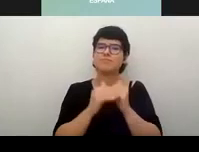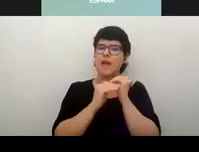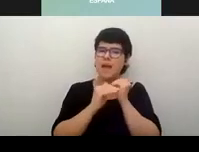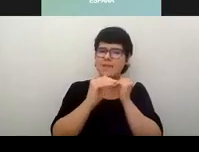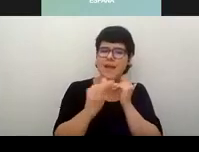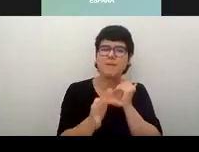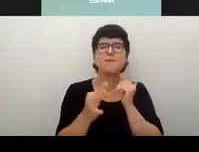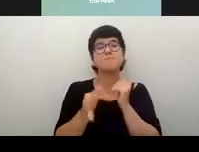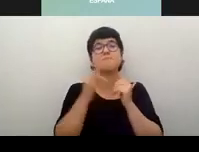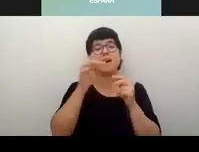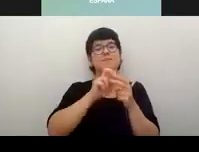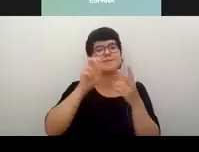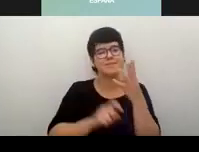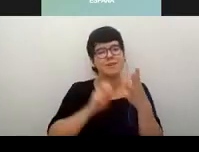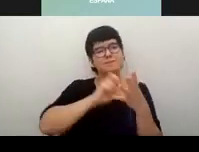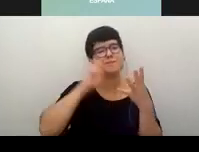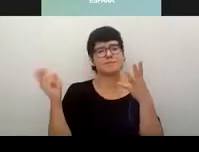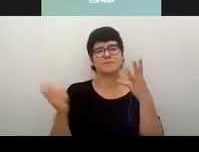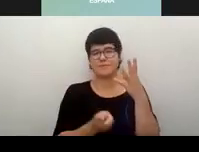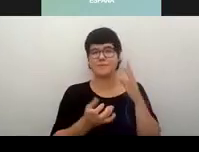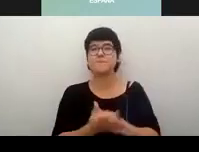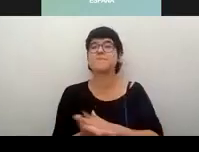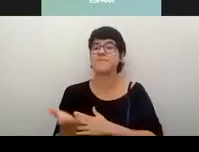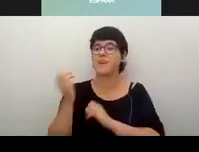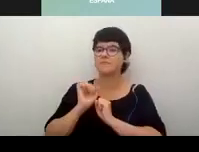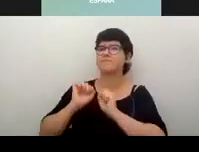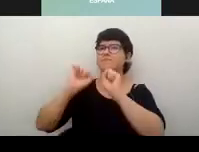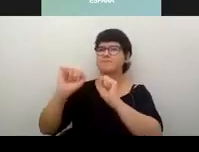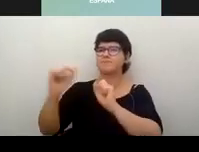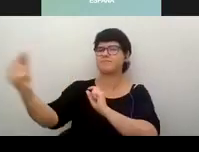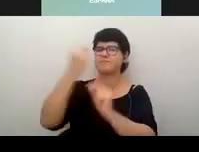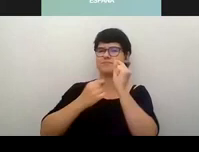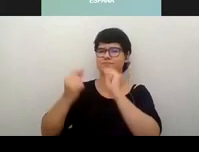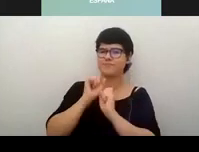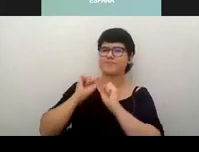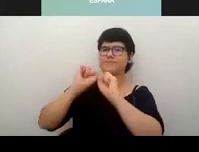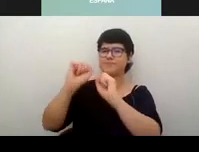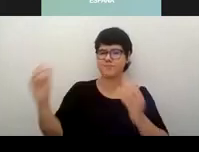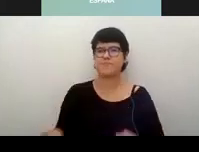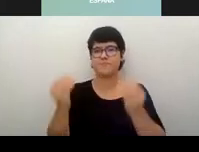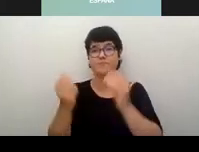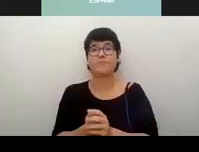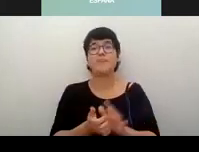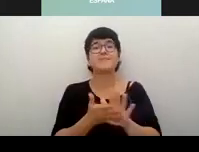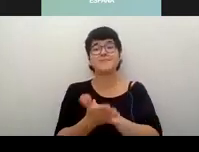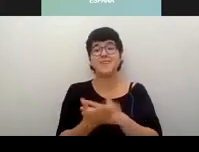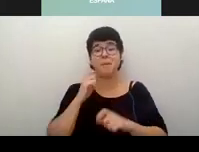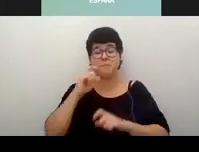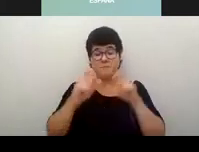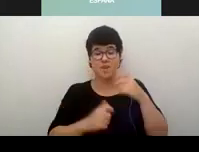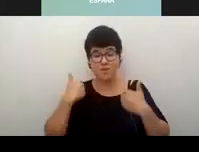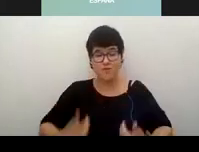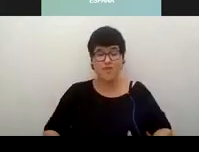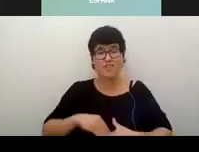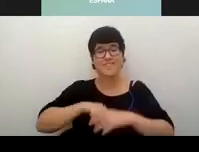la variedad está el gusto, insisto. Una microbiota sana, por definición, ha de ser muy diversa, lo más diversa posible.